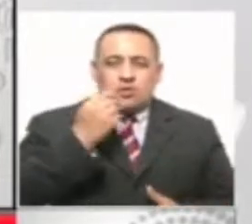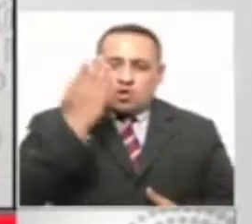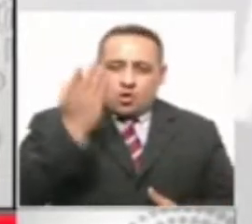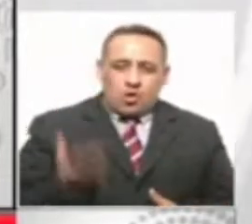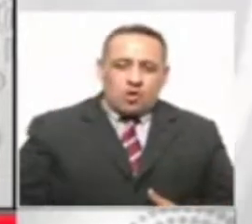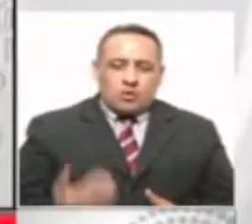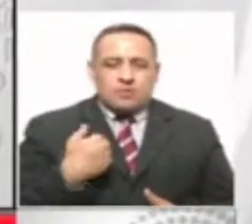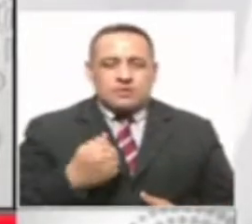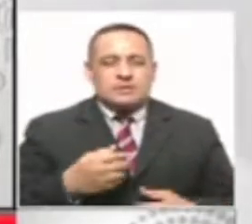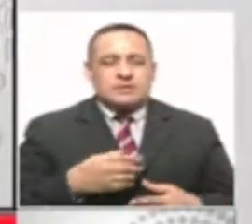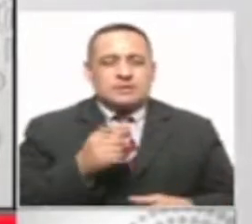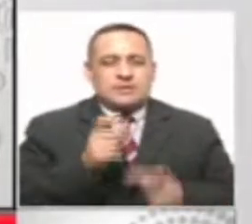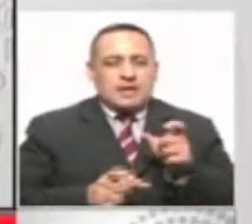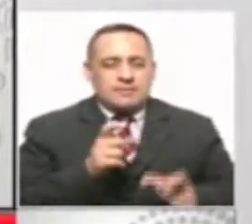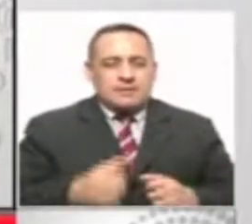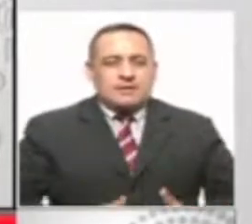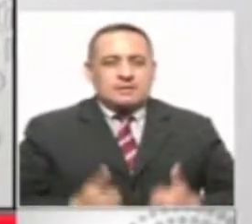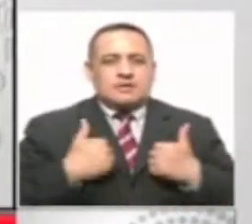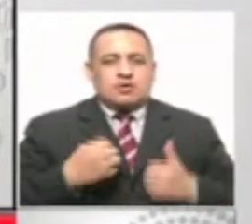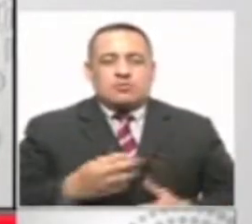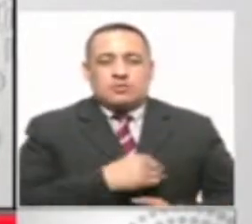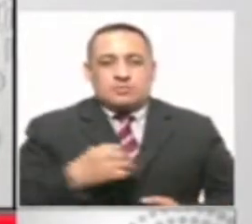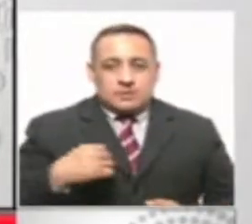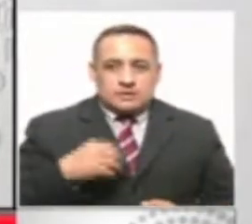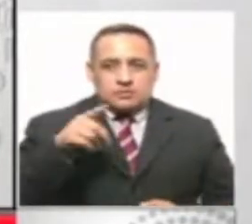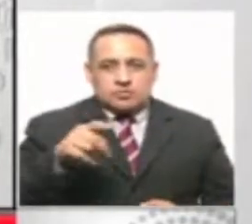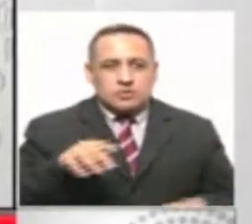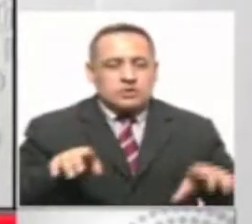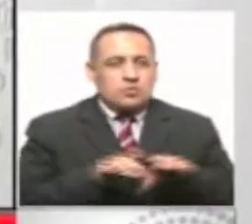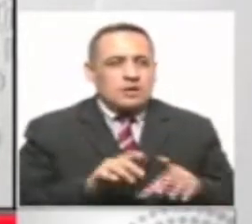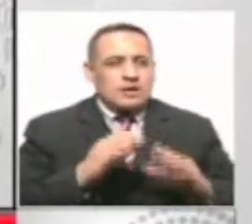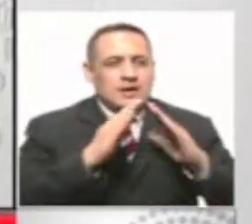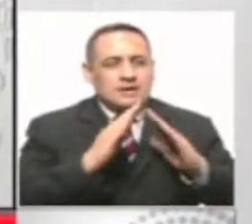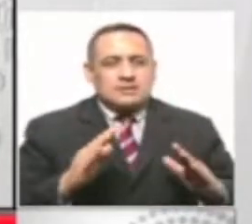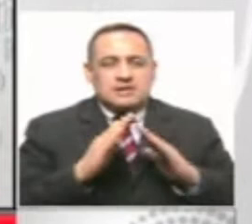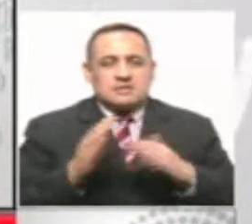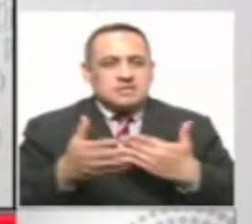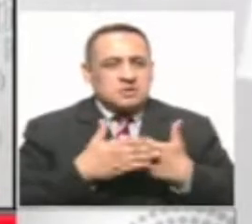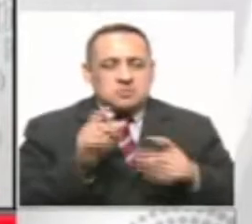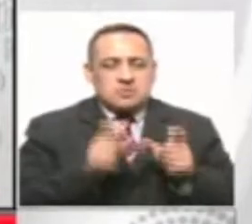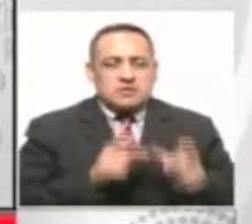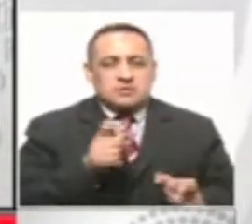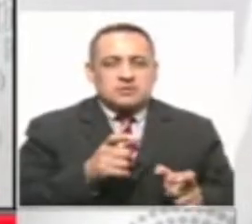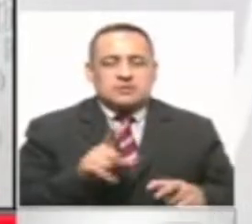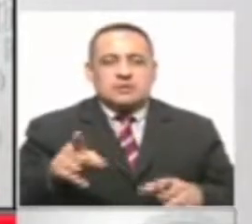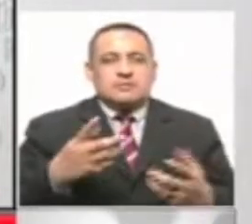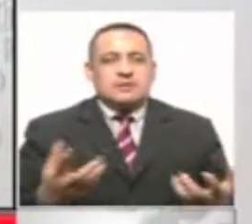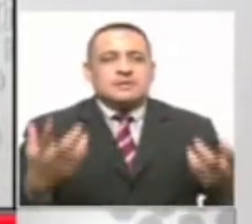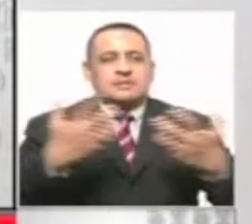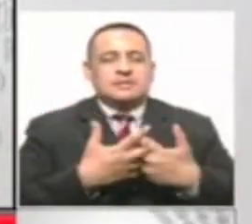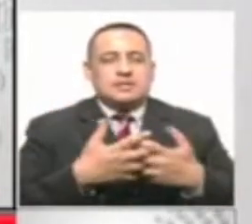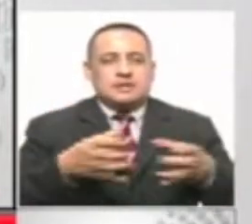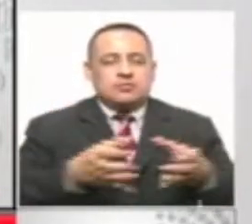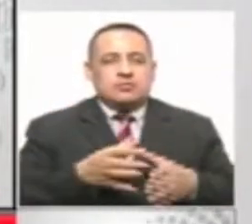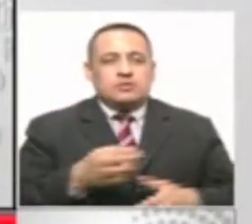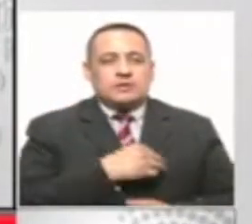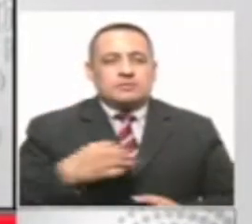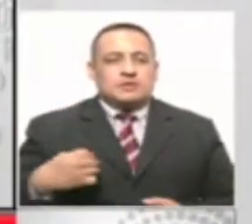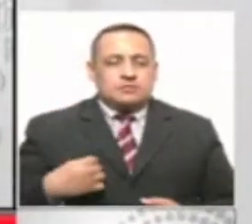pueblo como el ministro Iber Maraví integre el